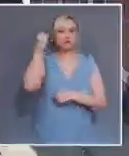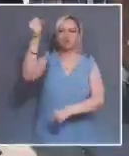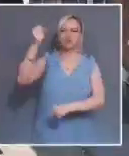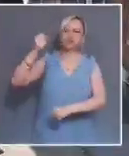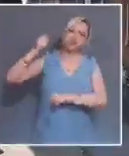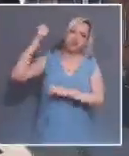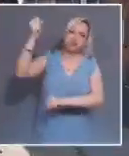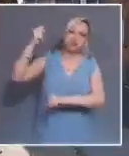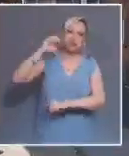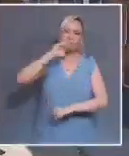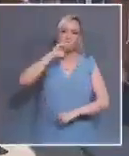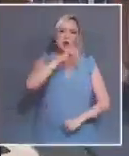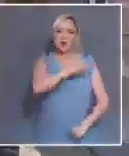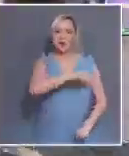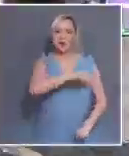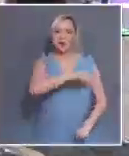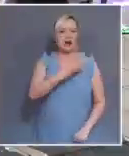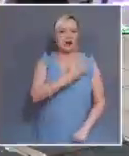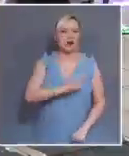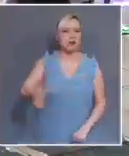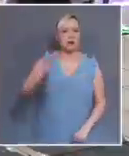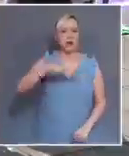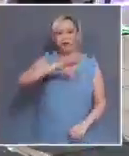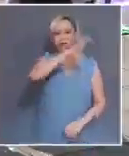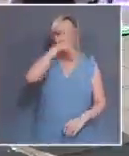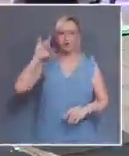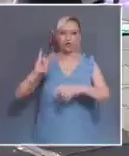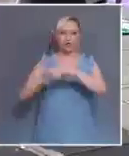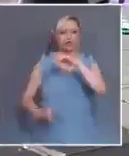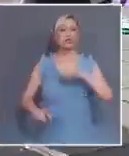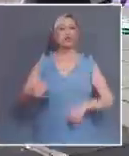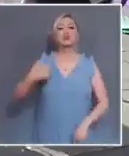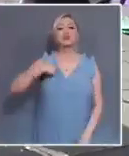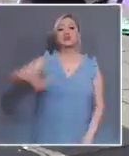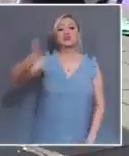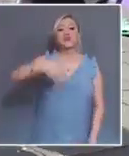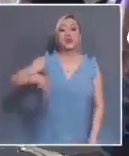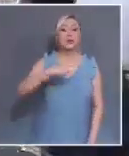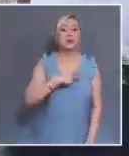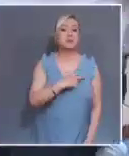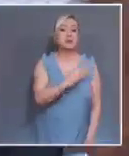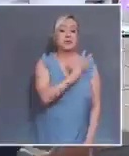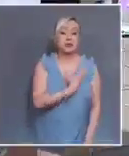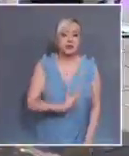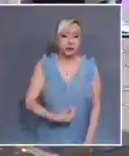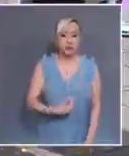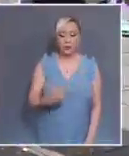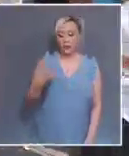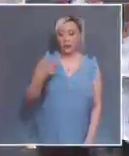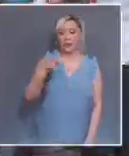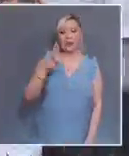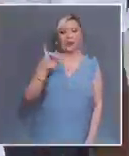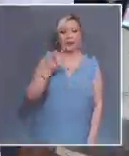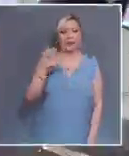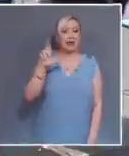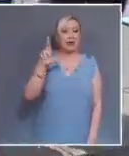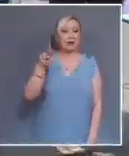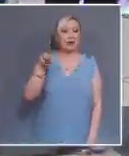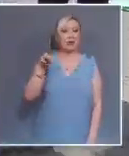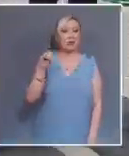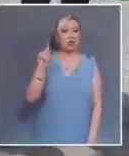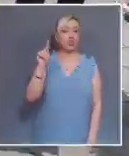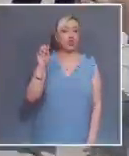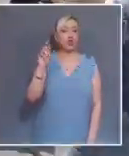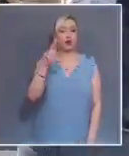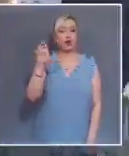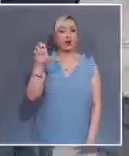¡Nuestros hijos dónde están! Estoy en busca de mi hijo Brandon Guillermo Torres López. Él se desapareció